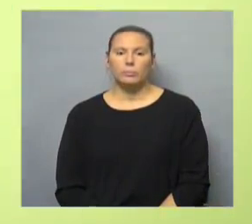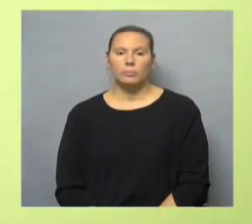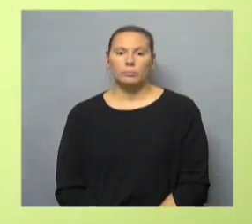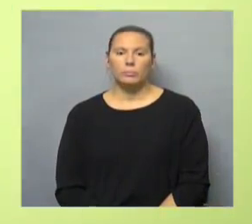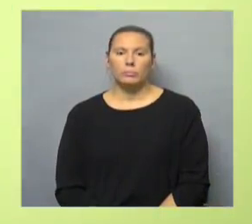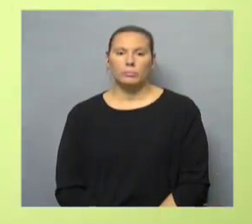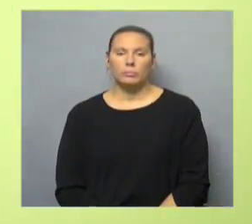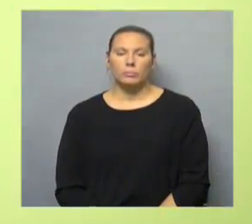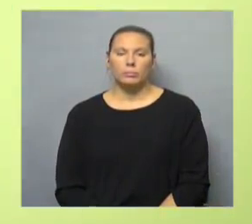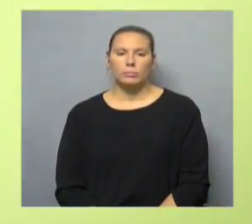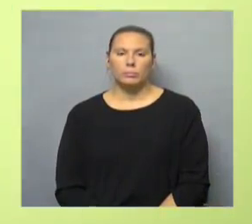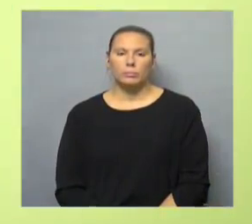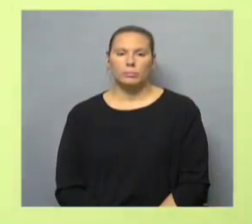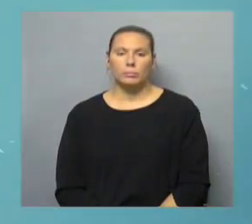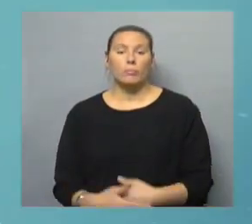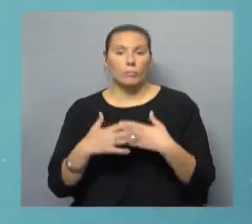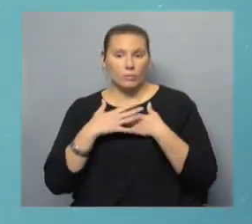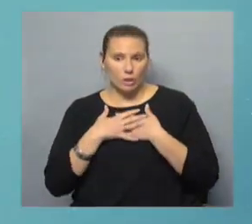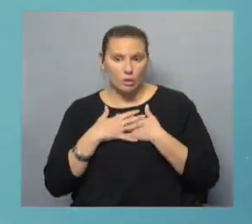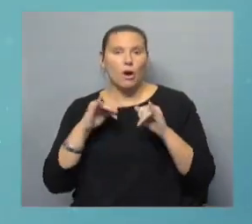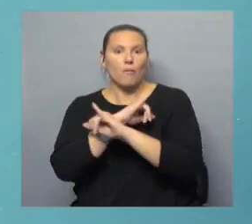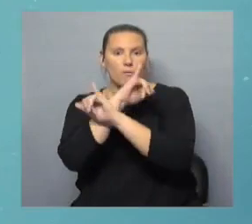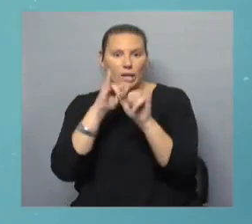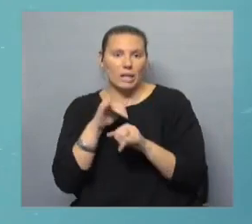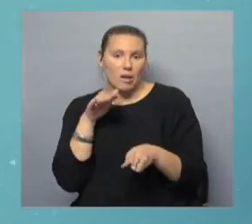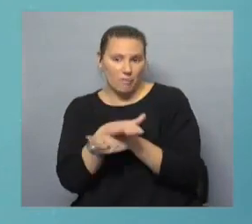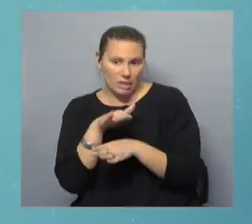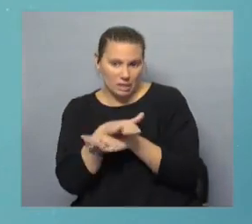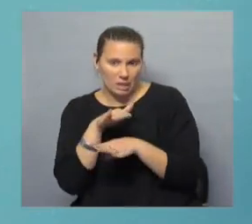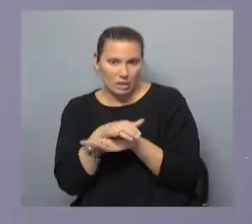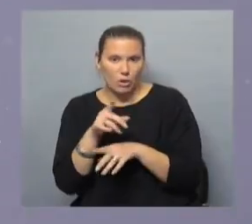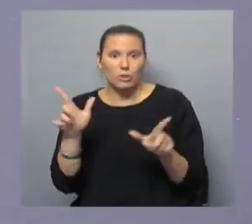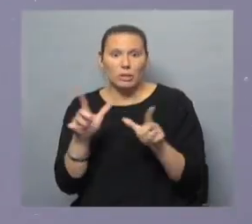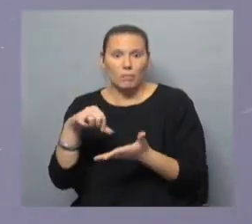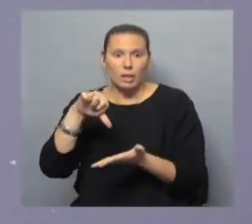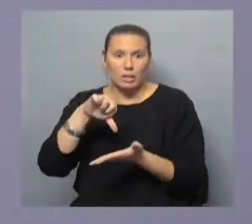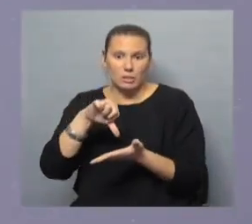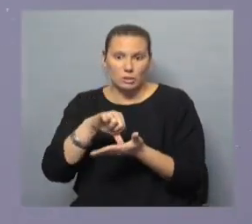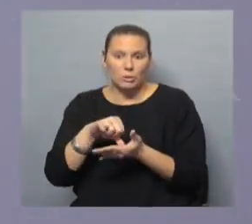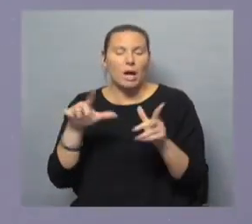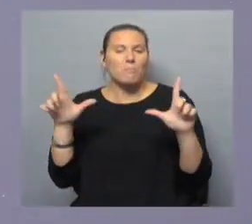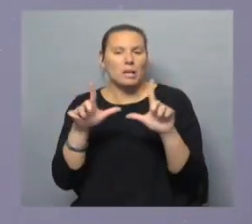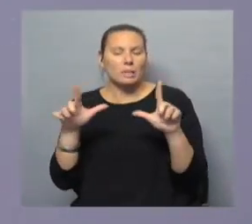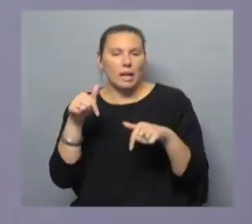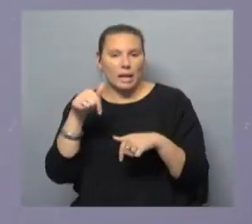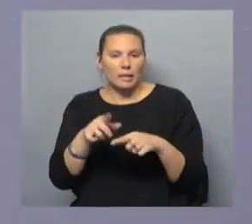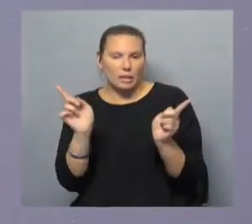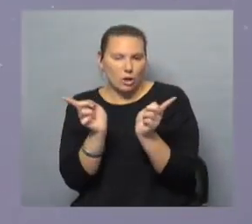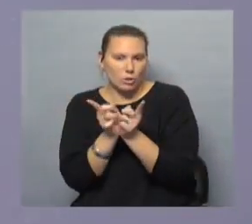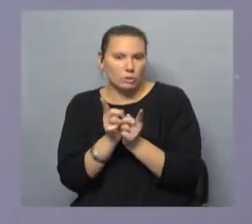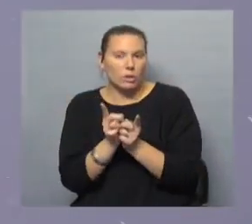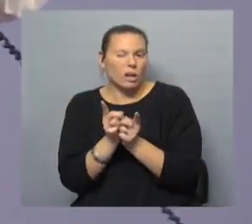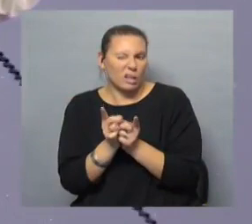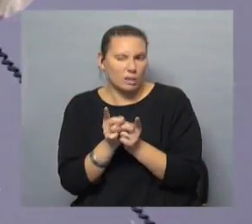Opa. Bueno, yo feliz y celebro muchísimo que TV Ciudad va a tener en su pantalla este micro guiños que